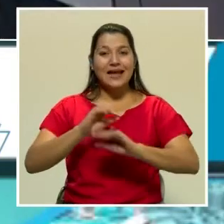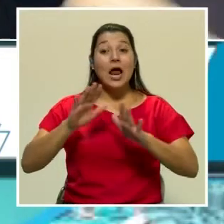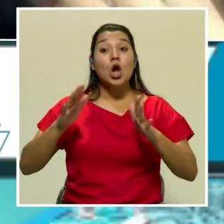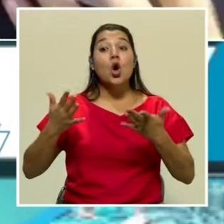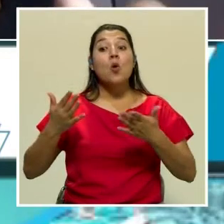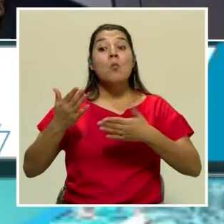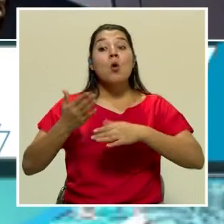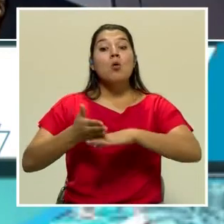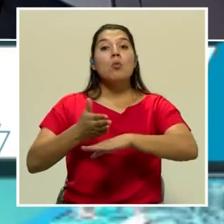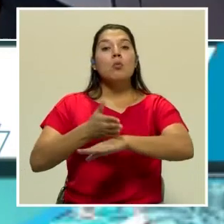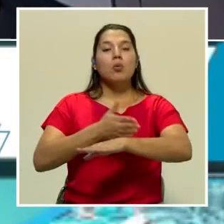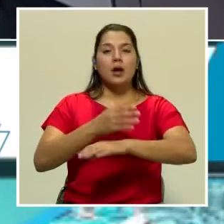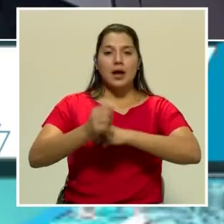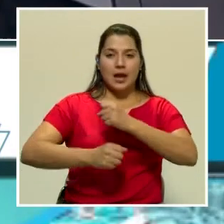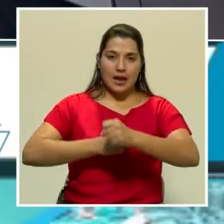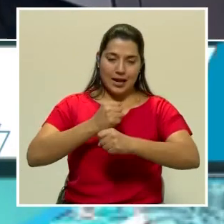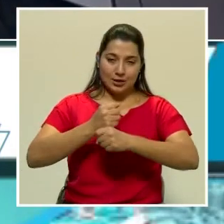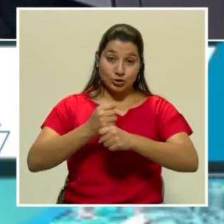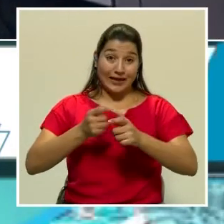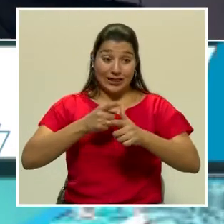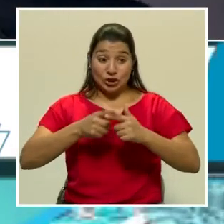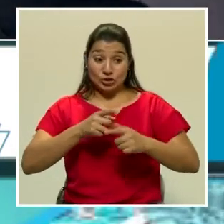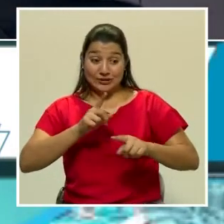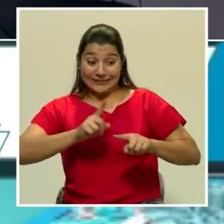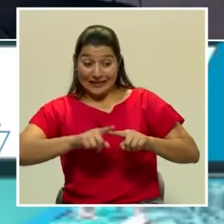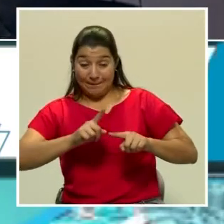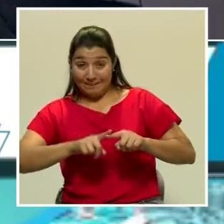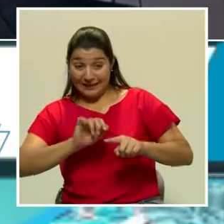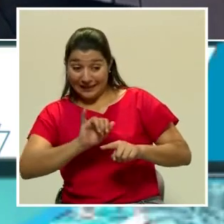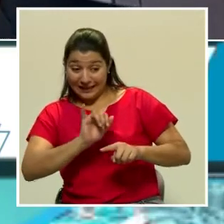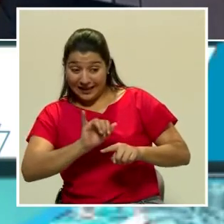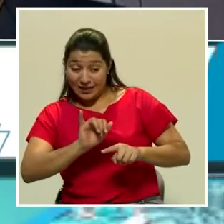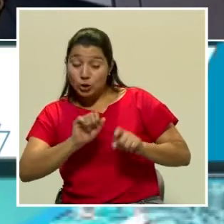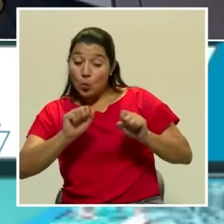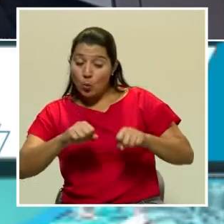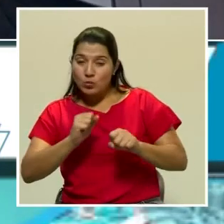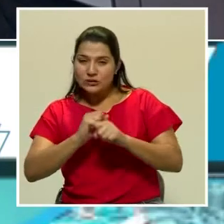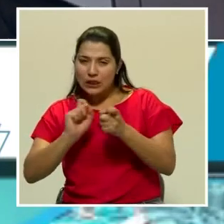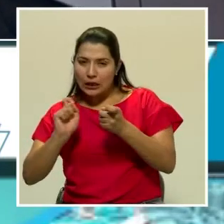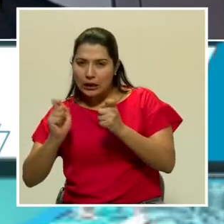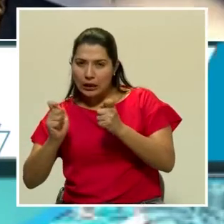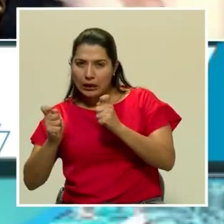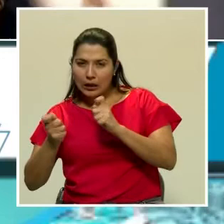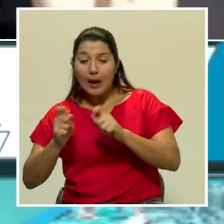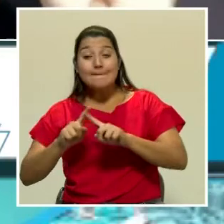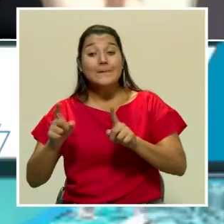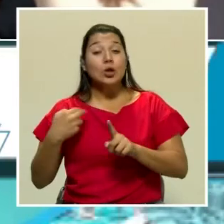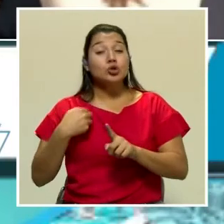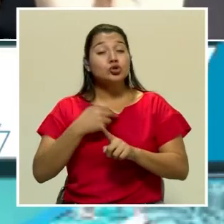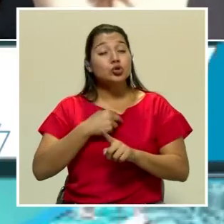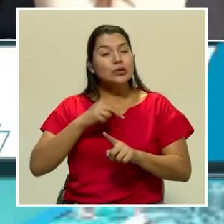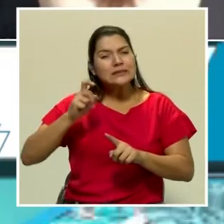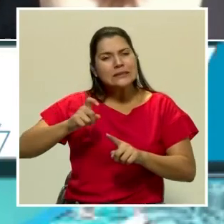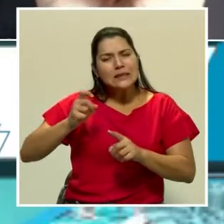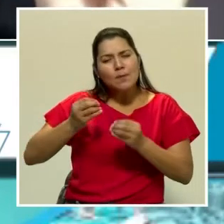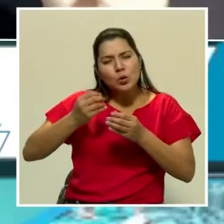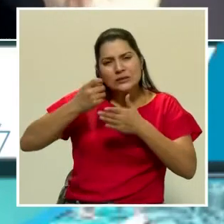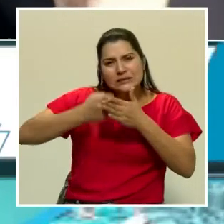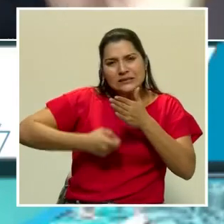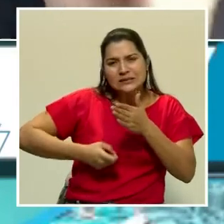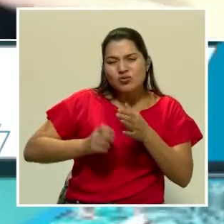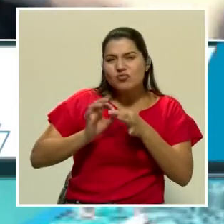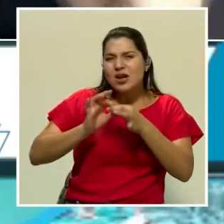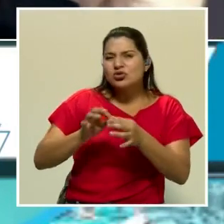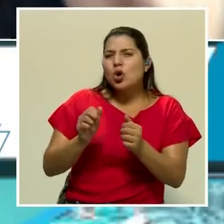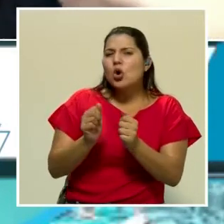año. Y en función de eso todavía efectivamente se podrían hacer algunos ajustes, pero tenemos que ser como muy rigurosos en términos de qué